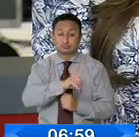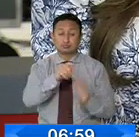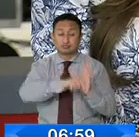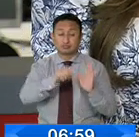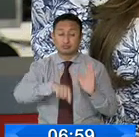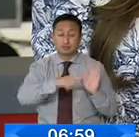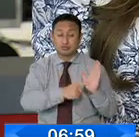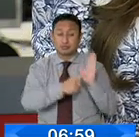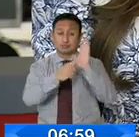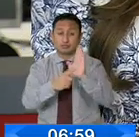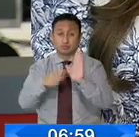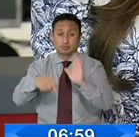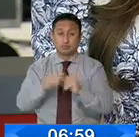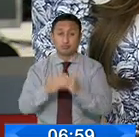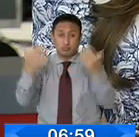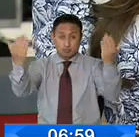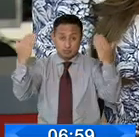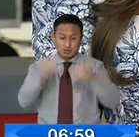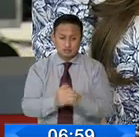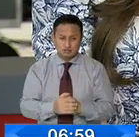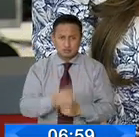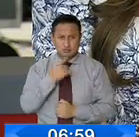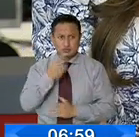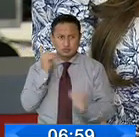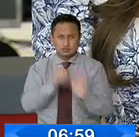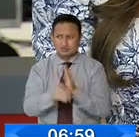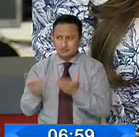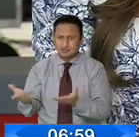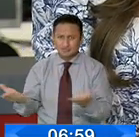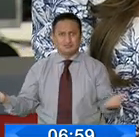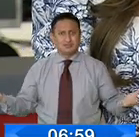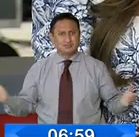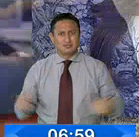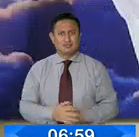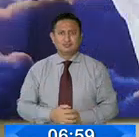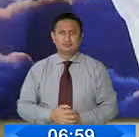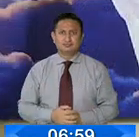presidencia Álvaro Noboa, denunció enérgicamente este pedido.